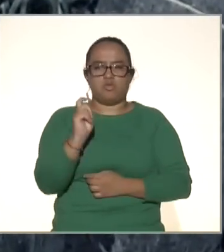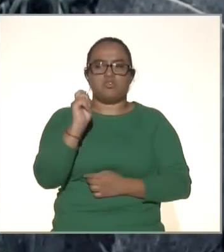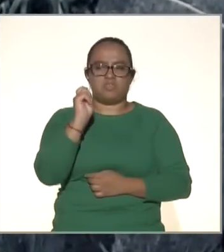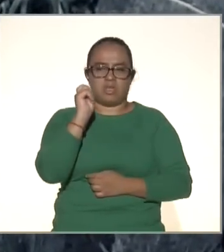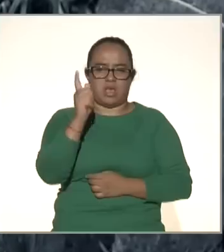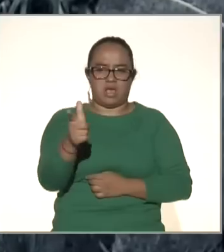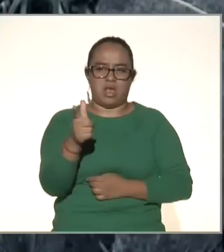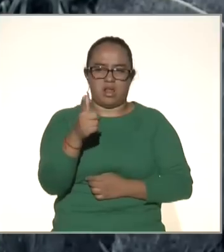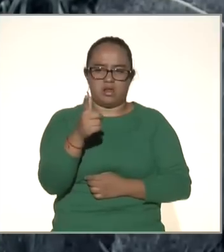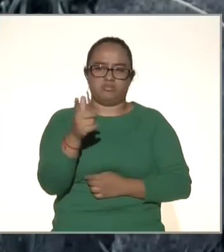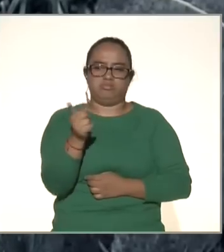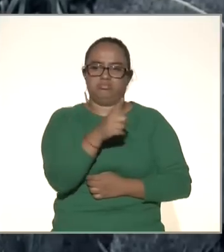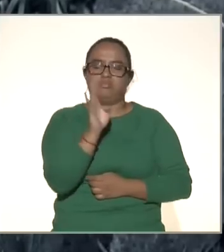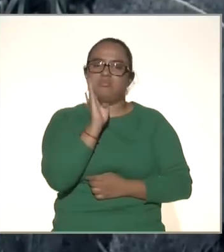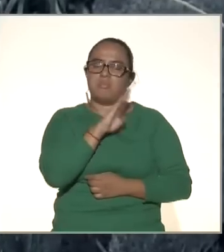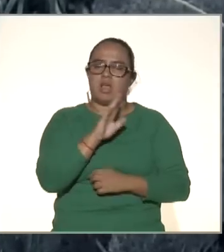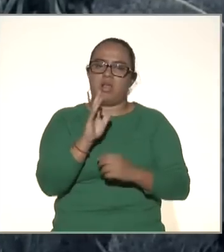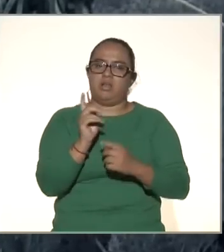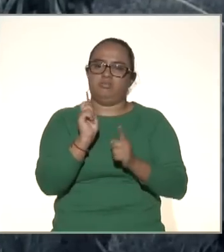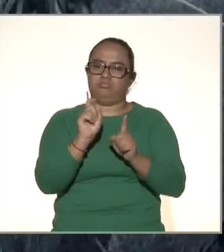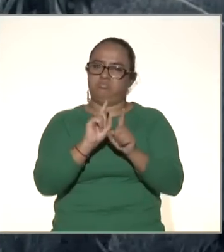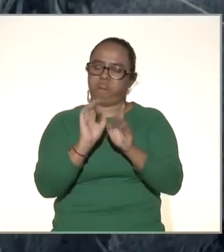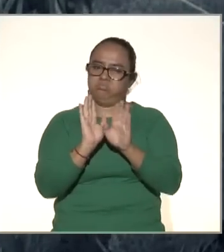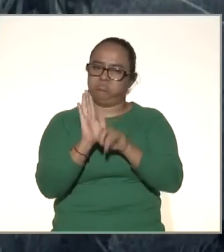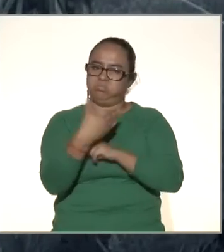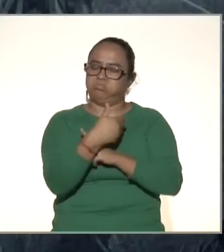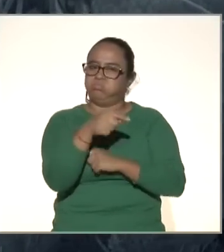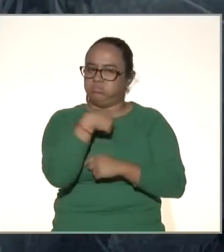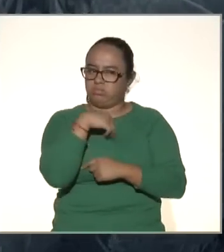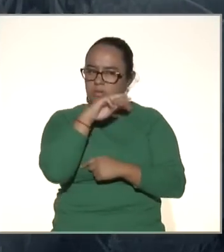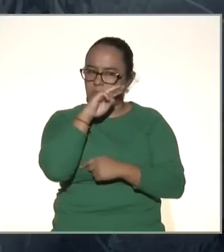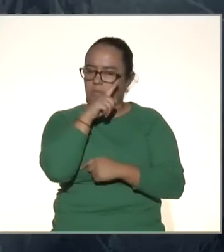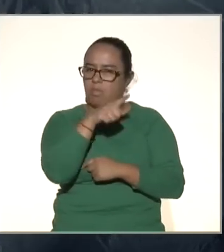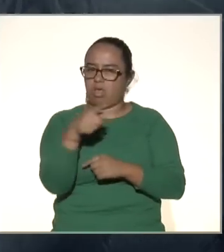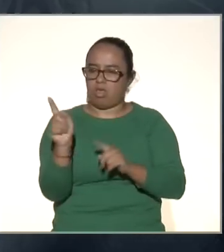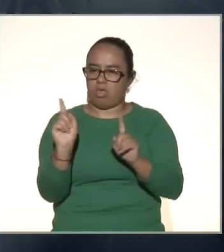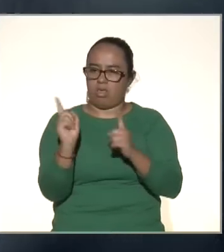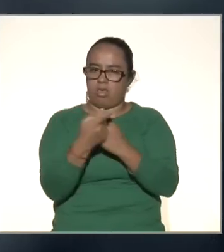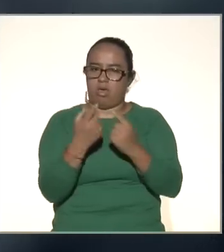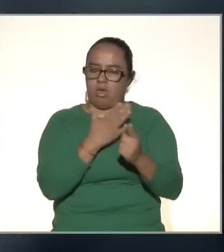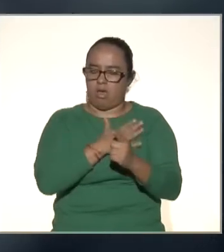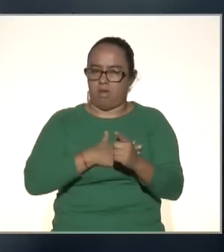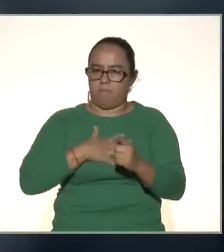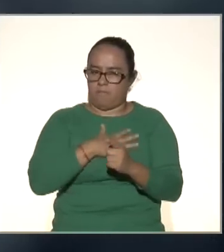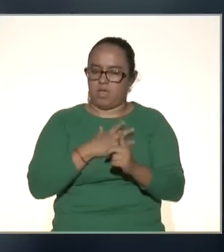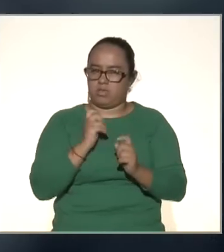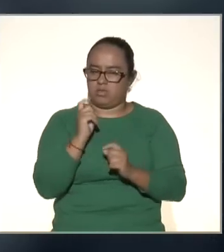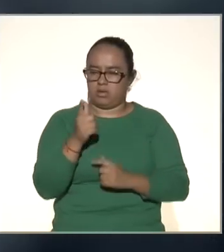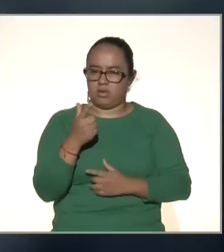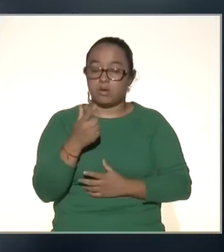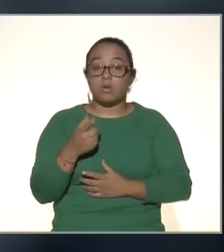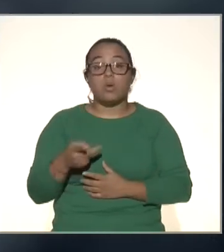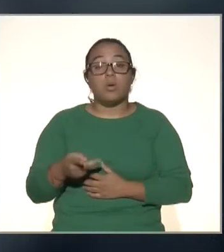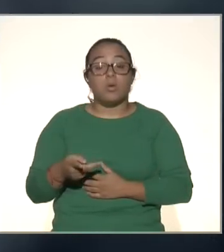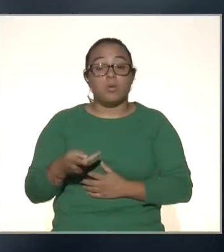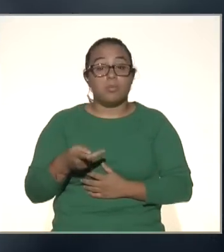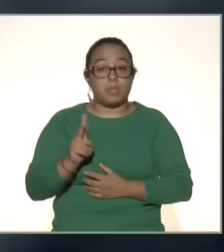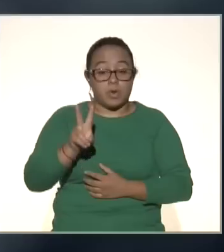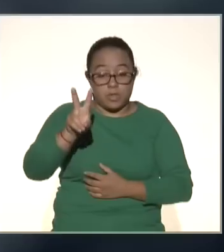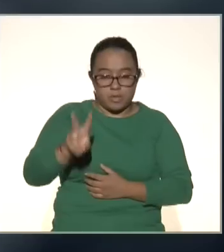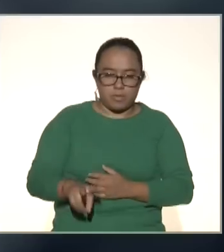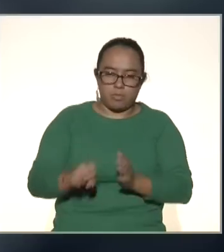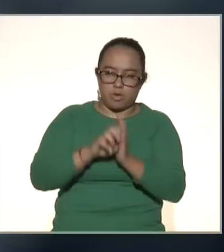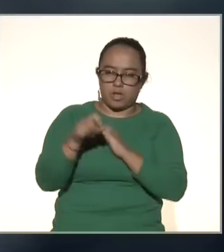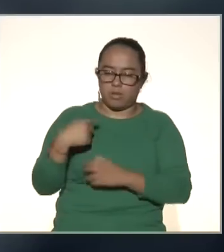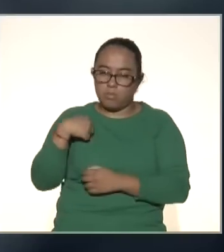relación incestuosa a escondidas de mi madre. Pues en realidad nunca pude saber si lo que yo